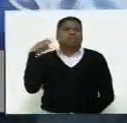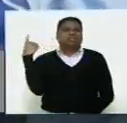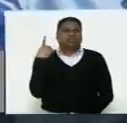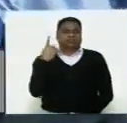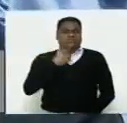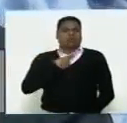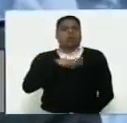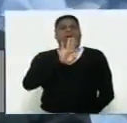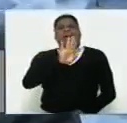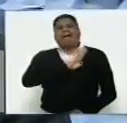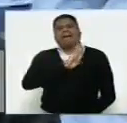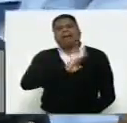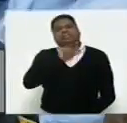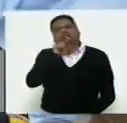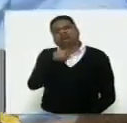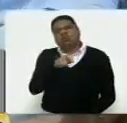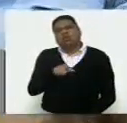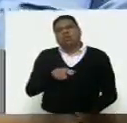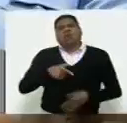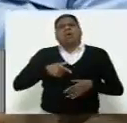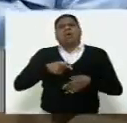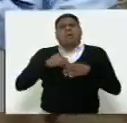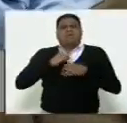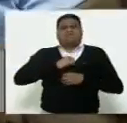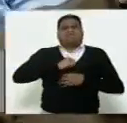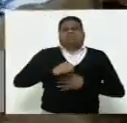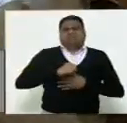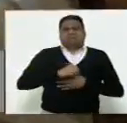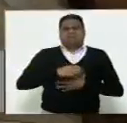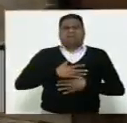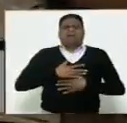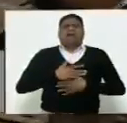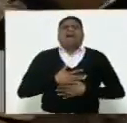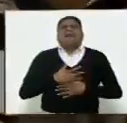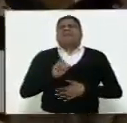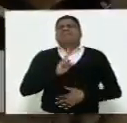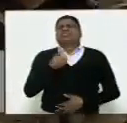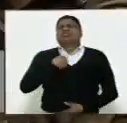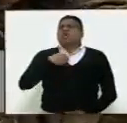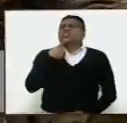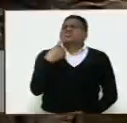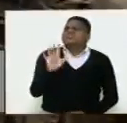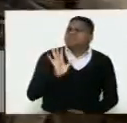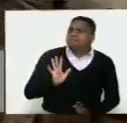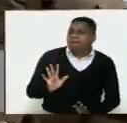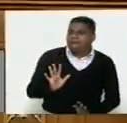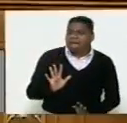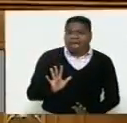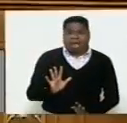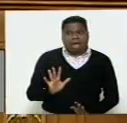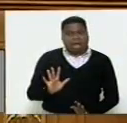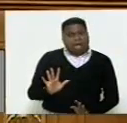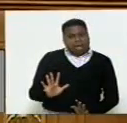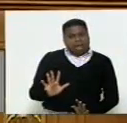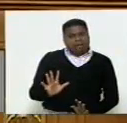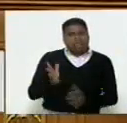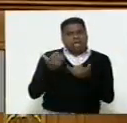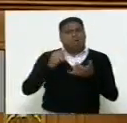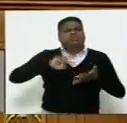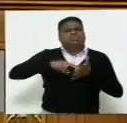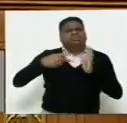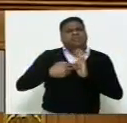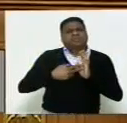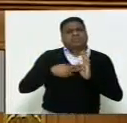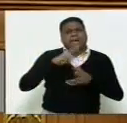diga, tú vas a pujar cuando yo diga. Eso, desmontar eso, significa un proceso